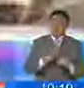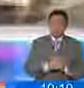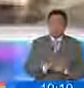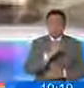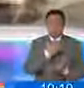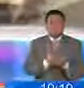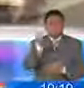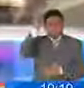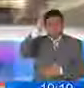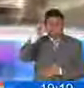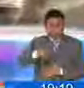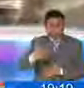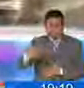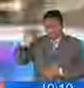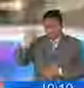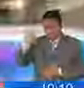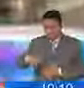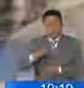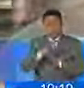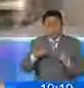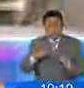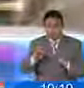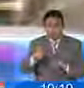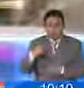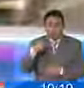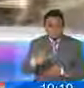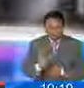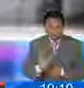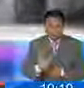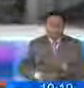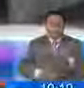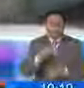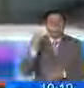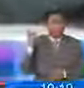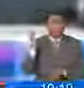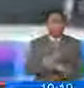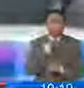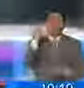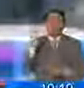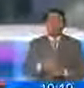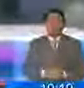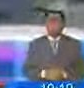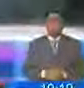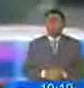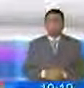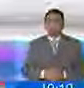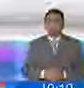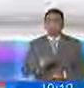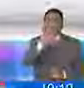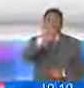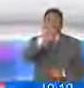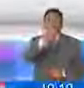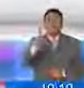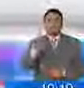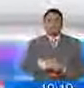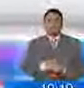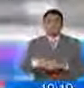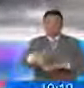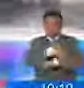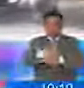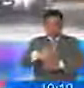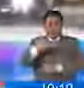limpiado los sumideros, si no hubiera sido peor la cuestión. Según el reporte del EQ911, las calles afectadas